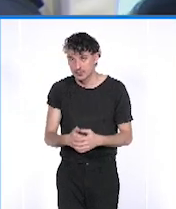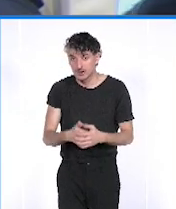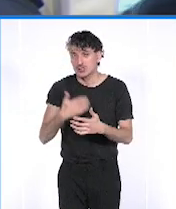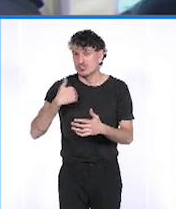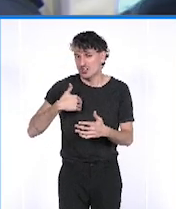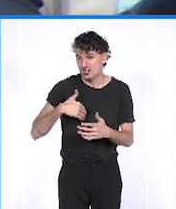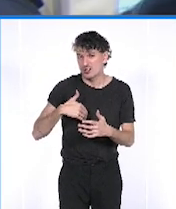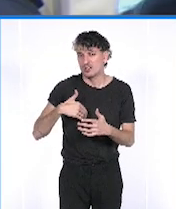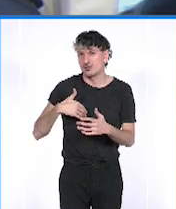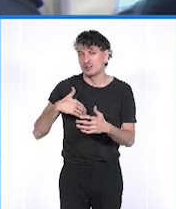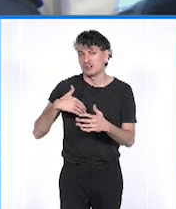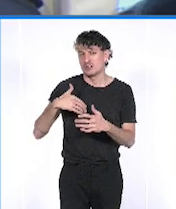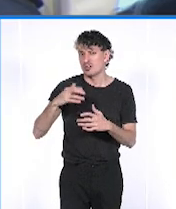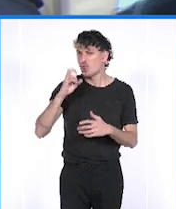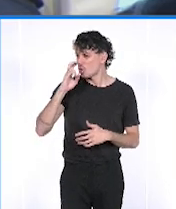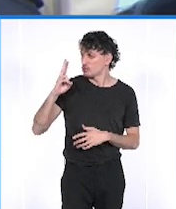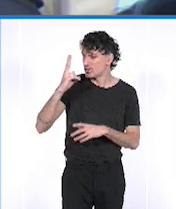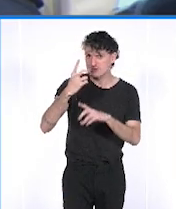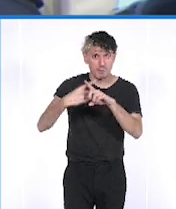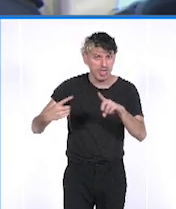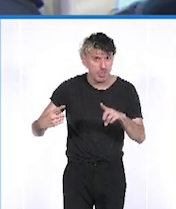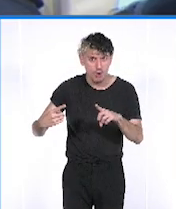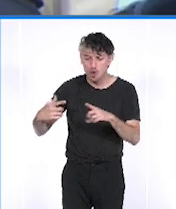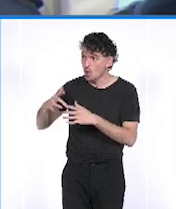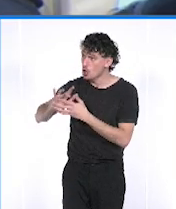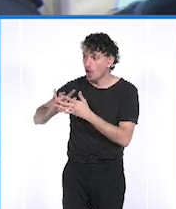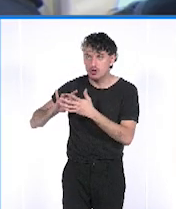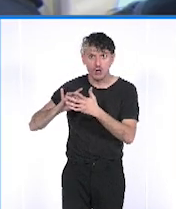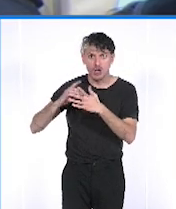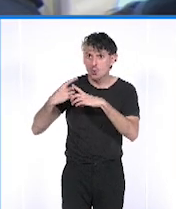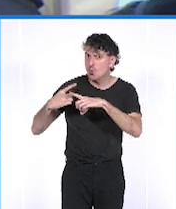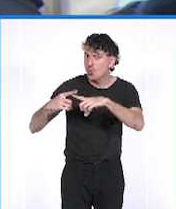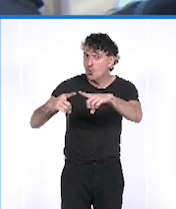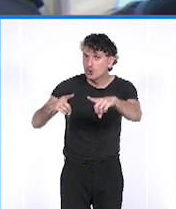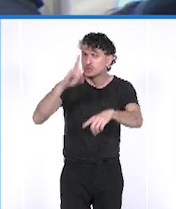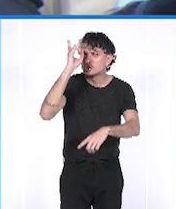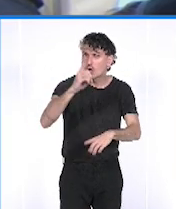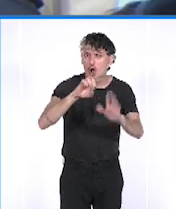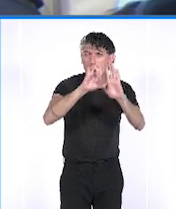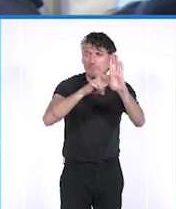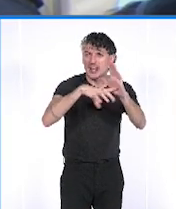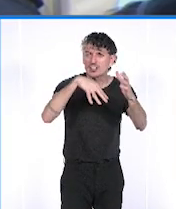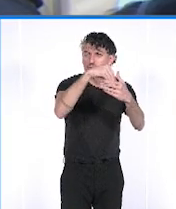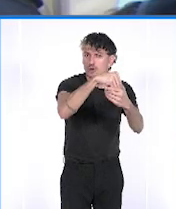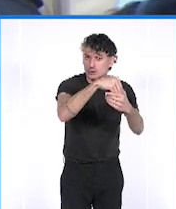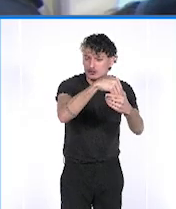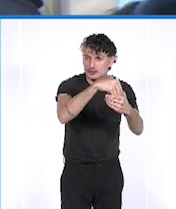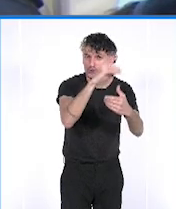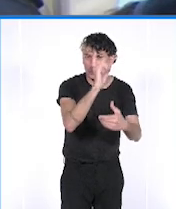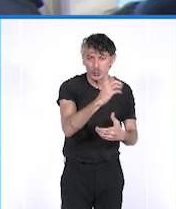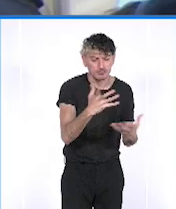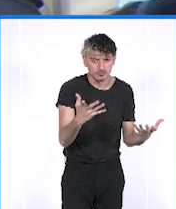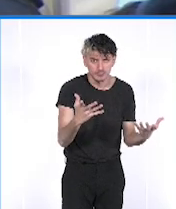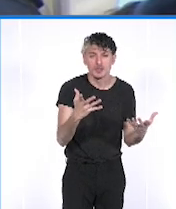pasado muchas cosas en este estos dos años y medio eh a todos no solo a plena inclusión y a las viviendas Eh Pues yo sí